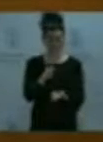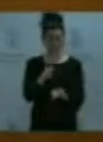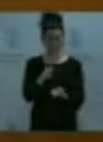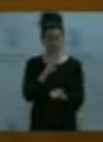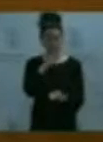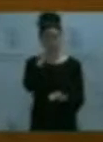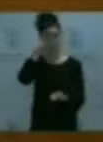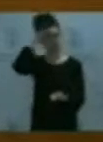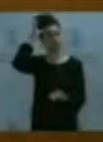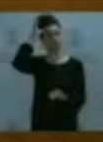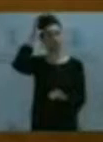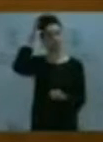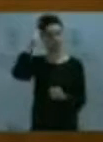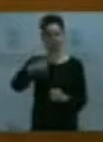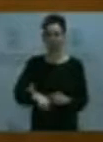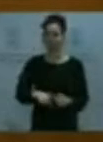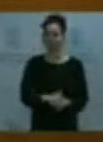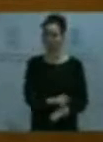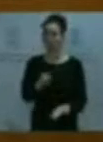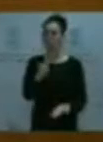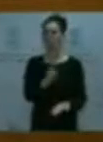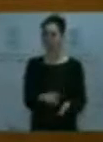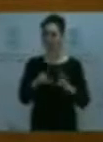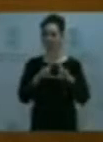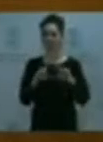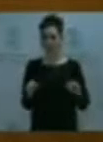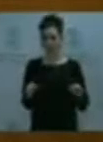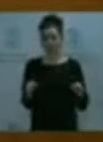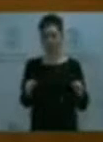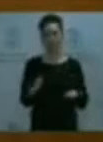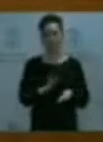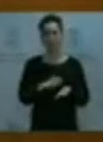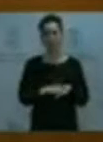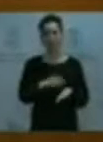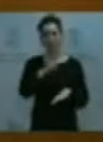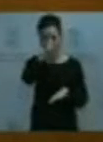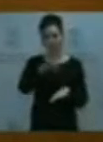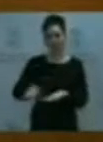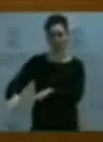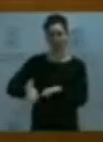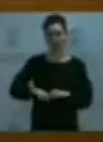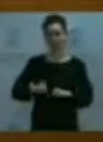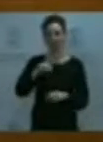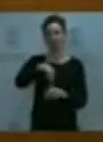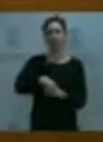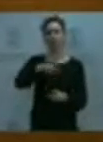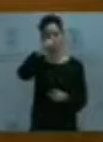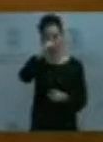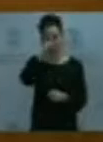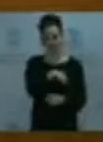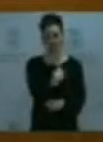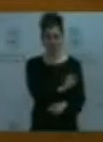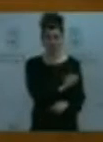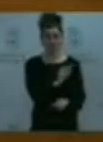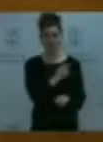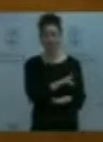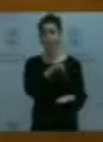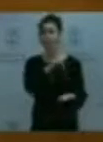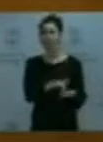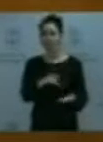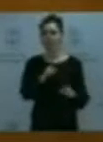que llevan practicando los socialistas. Formará parte del recuerdo colectivo la vergüenza intelectual que supuso decir que no